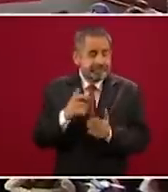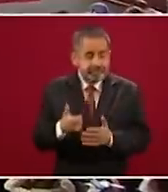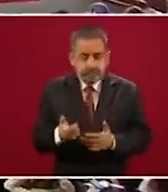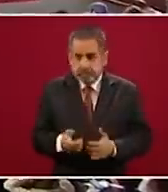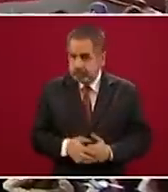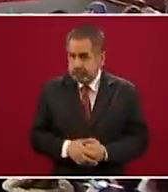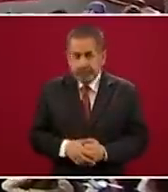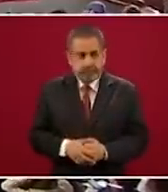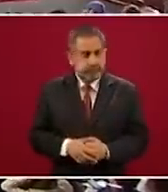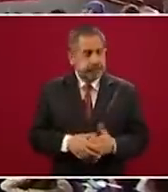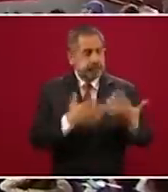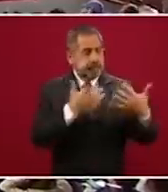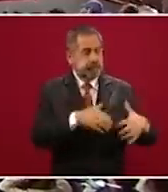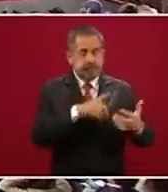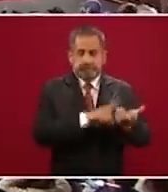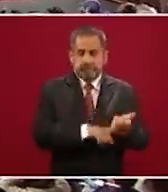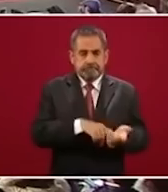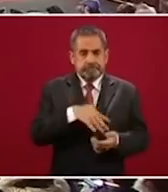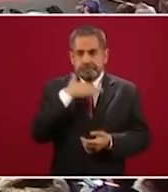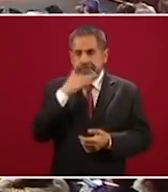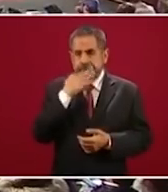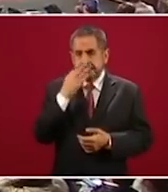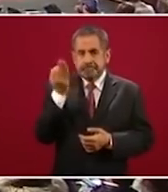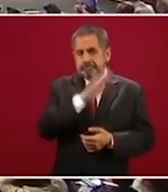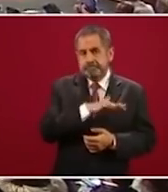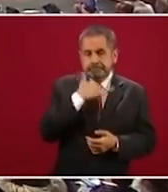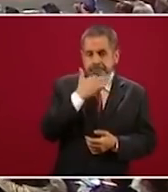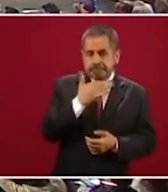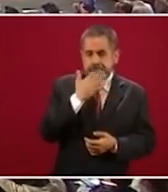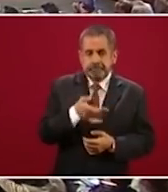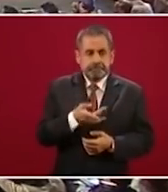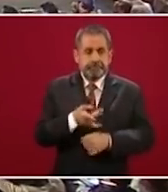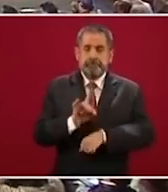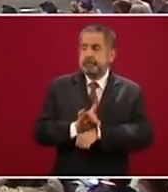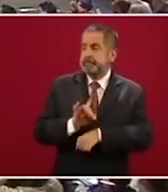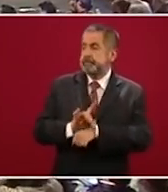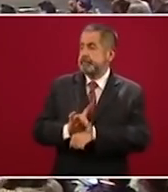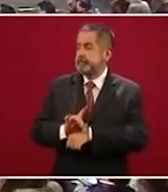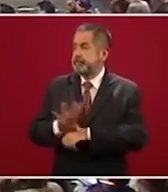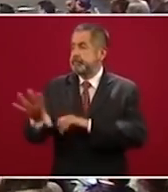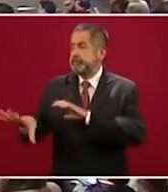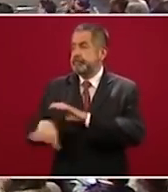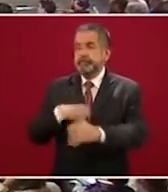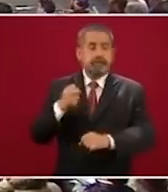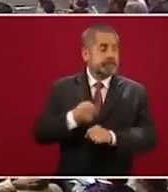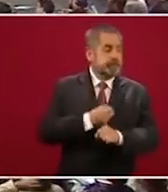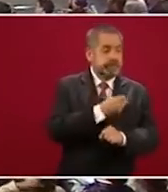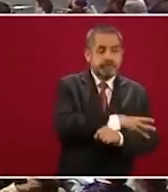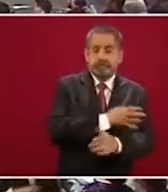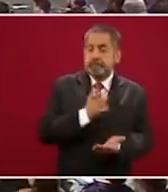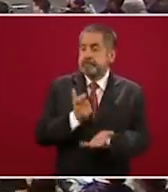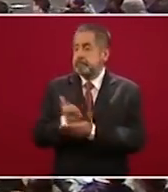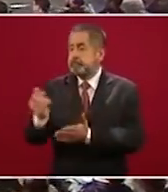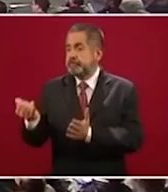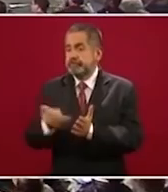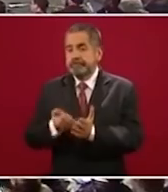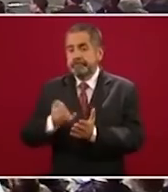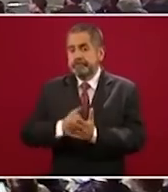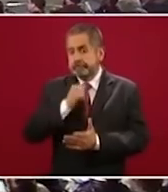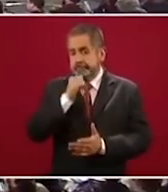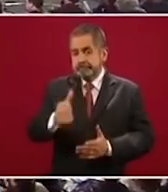una operación simulada para no pagar impuestos.